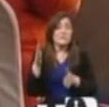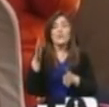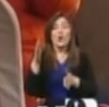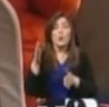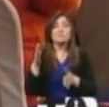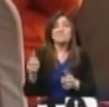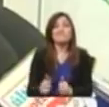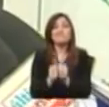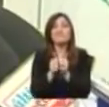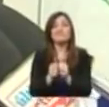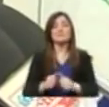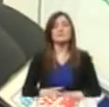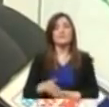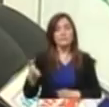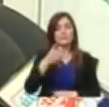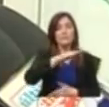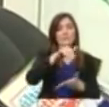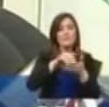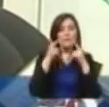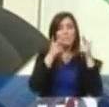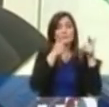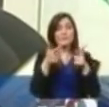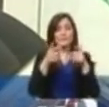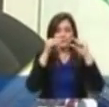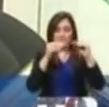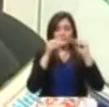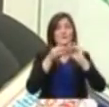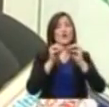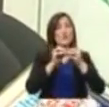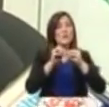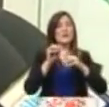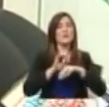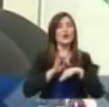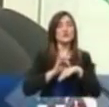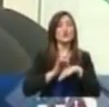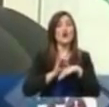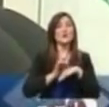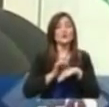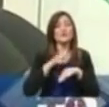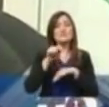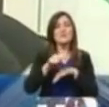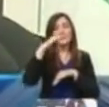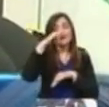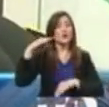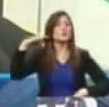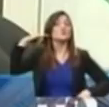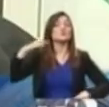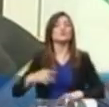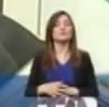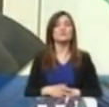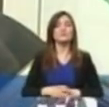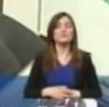guardería de este centro. En donde se les da una formación inicial a las niñas y a los niños, nosotros consideramos